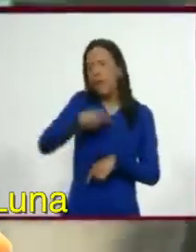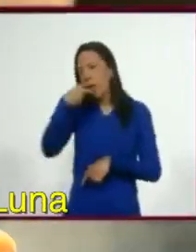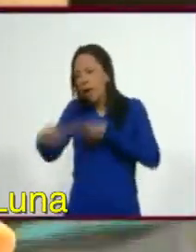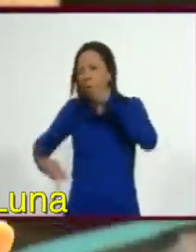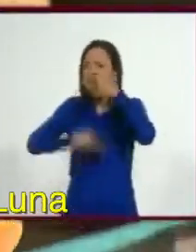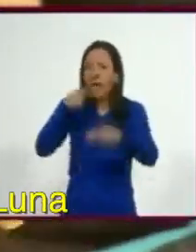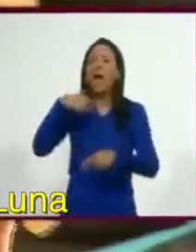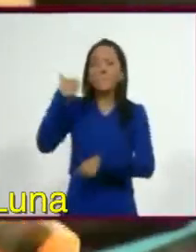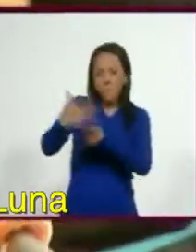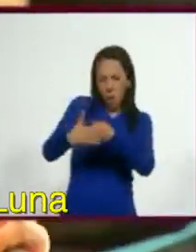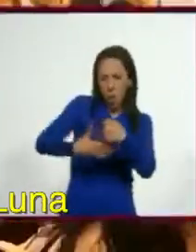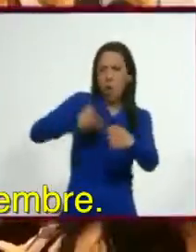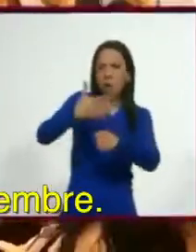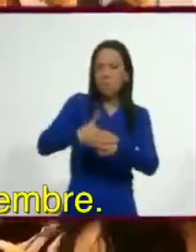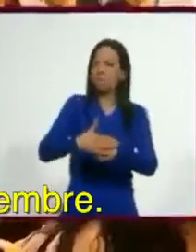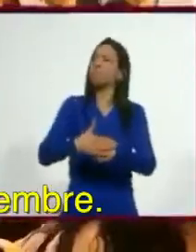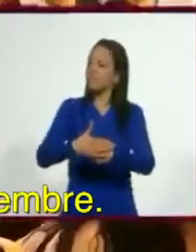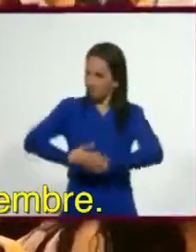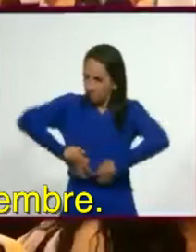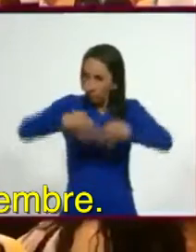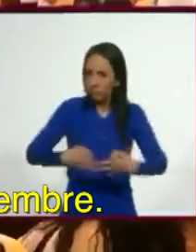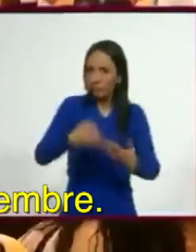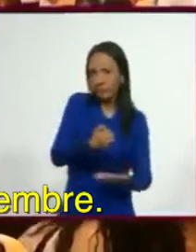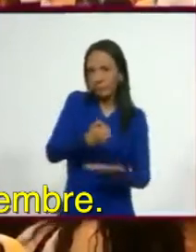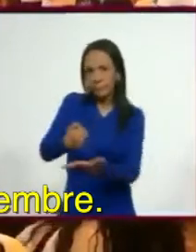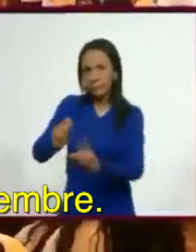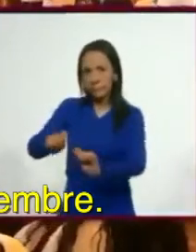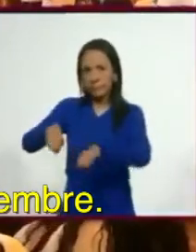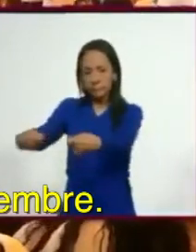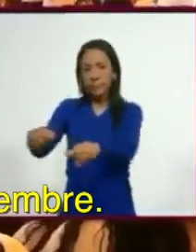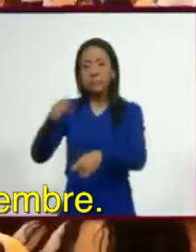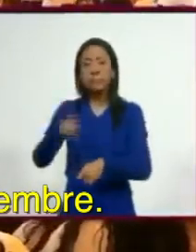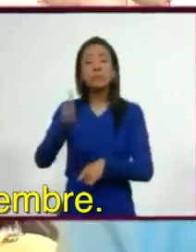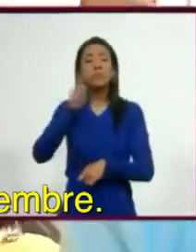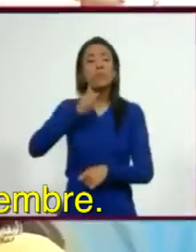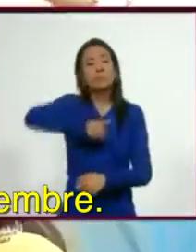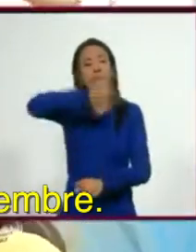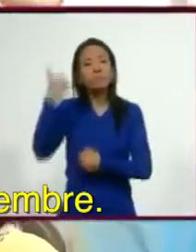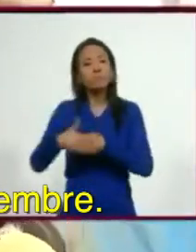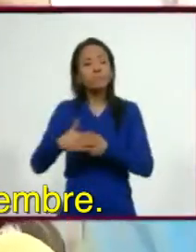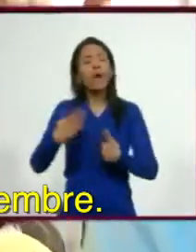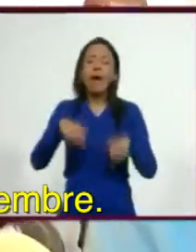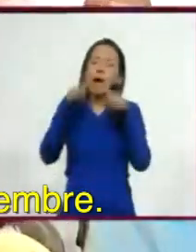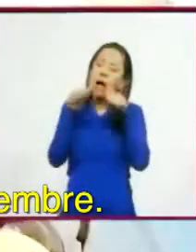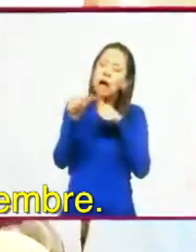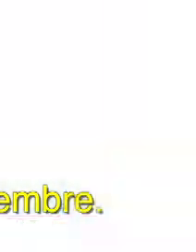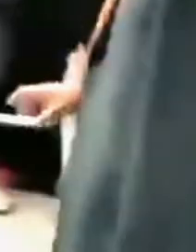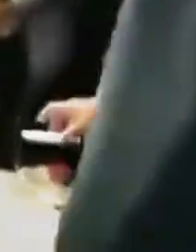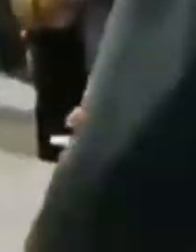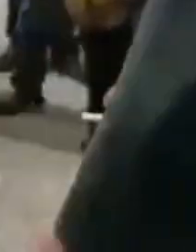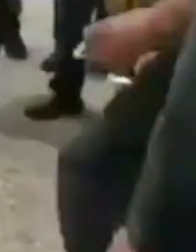Gael García y Diego Luna sobre los recursos que reunieron para los afectados por el sismo del 19 de septiembre.